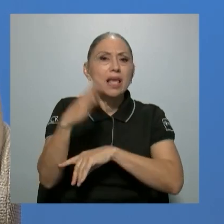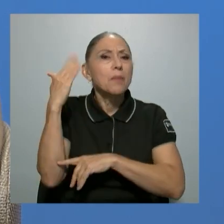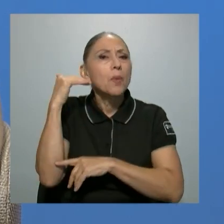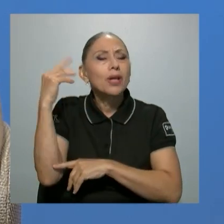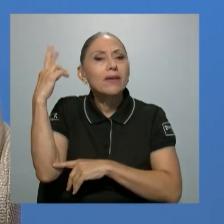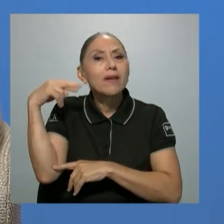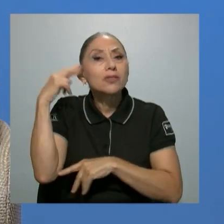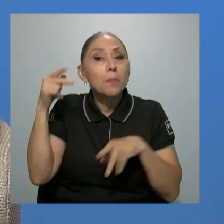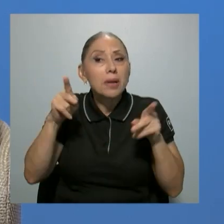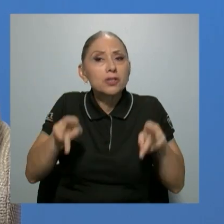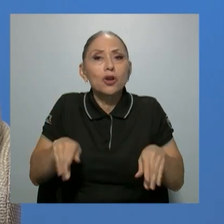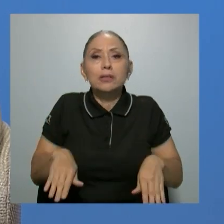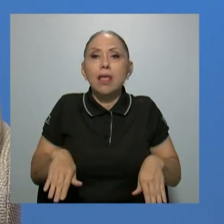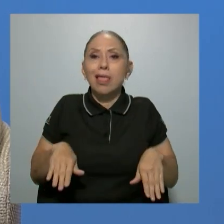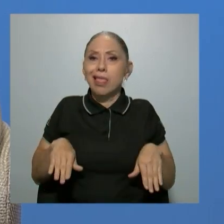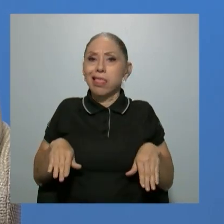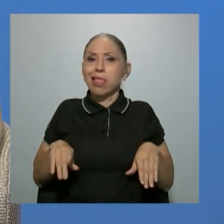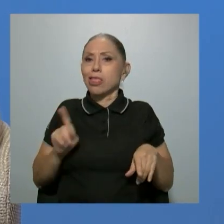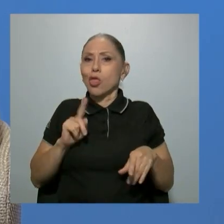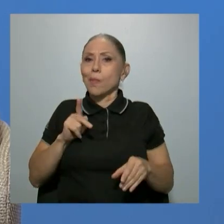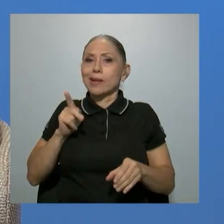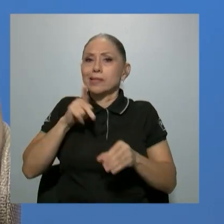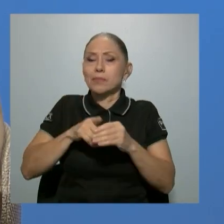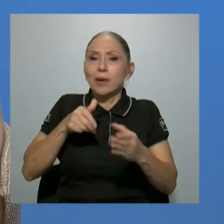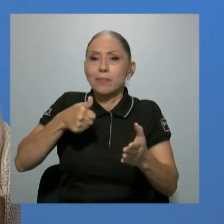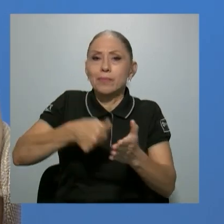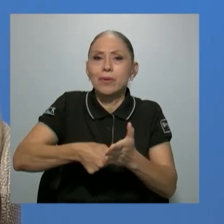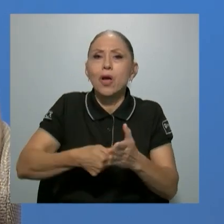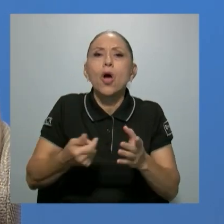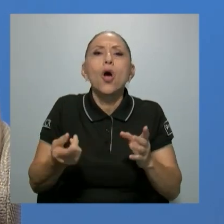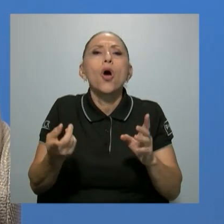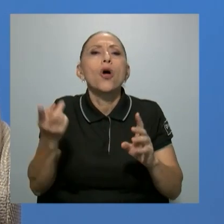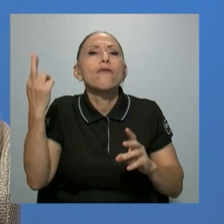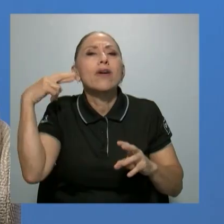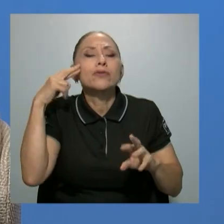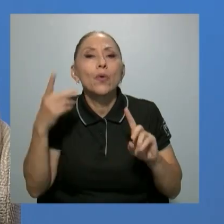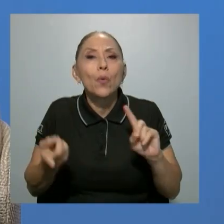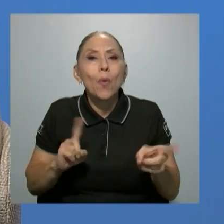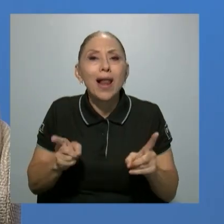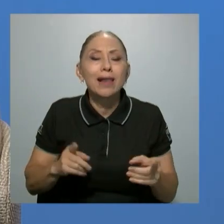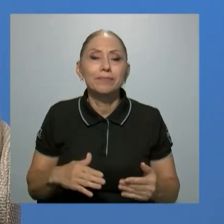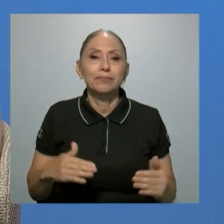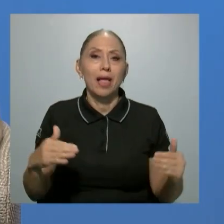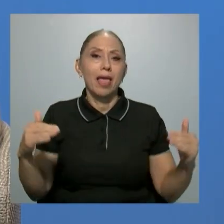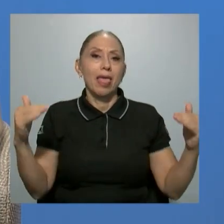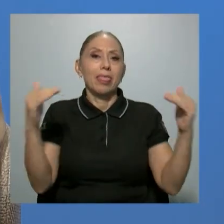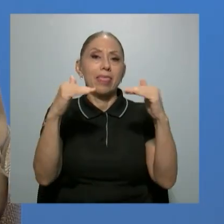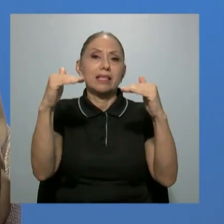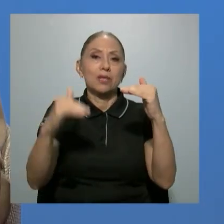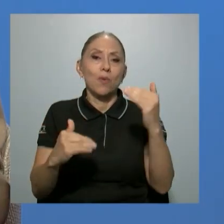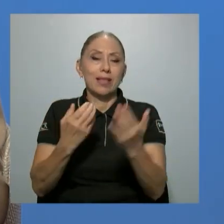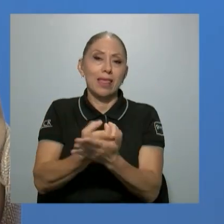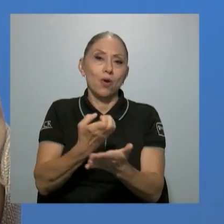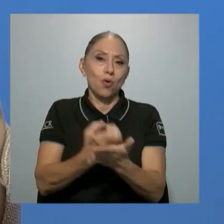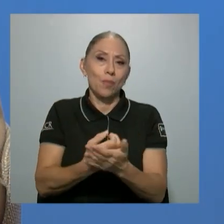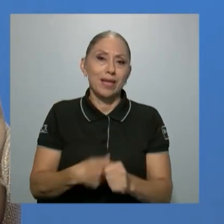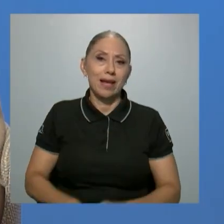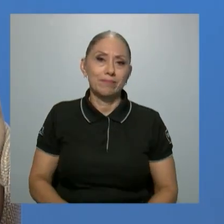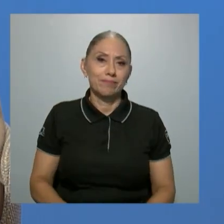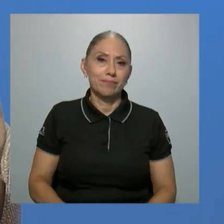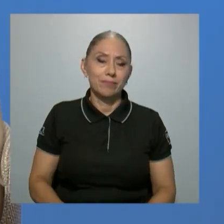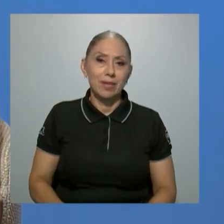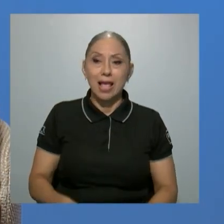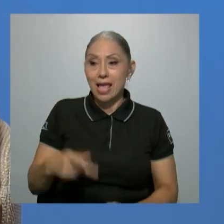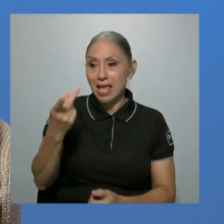electoral está, por ejemplo, la desigualdad económica o la desigualdad de ingresos, donde todos los grupos, todos los